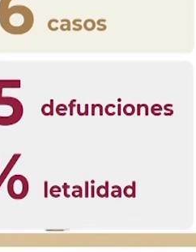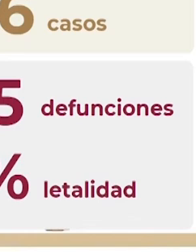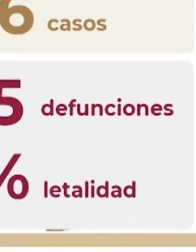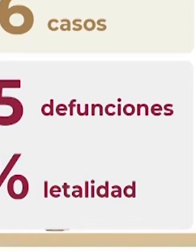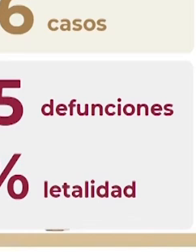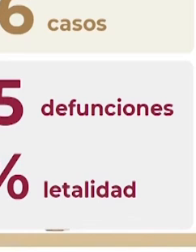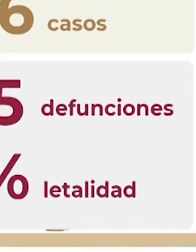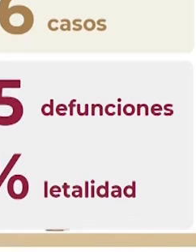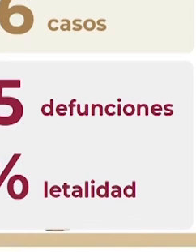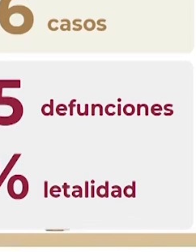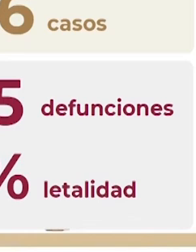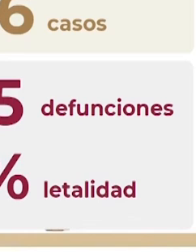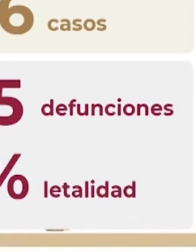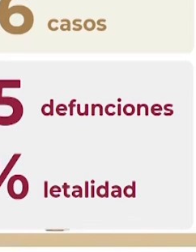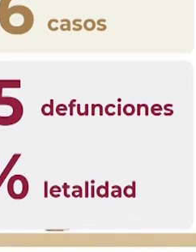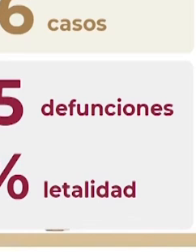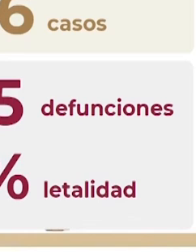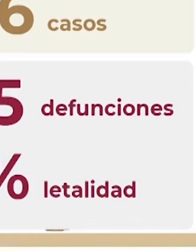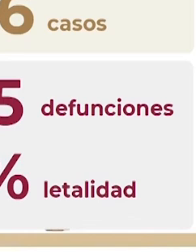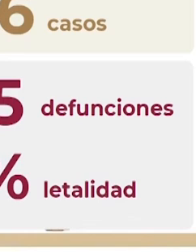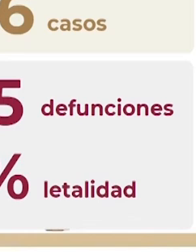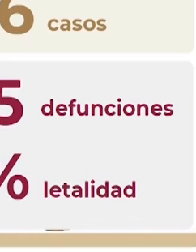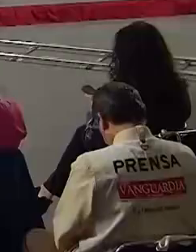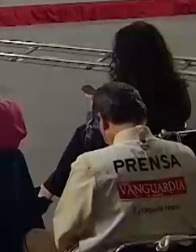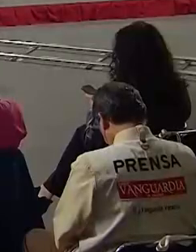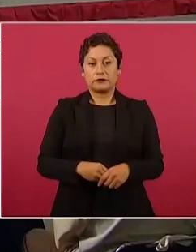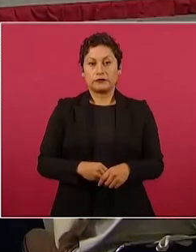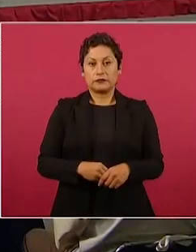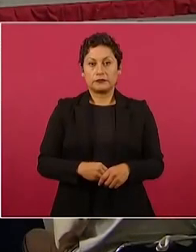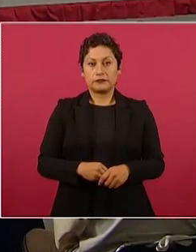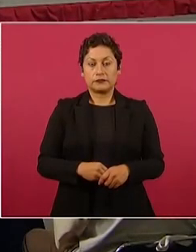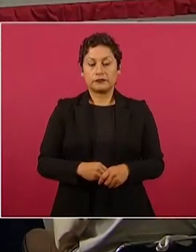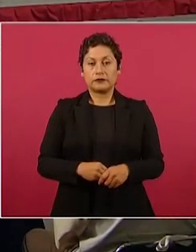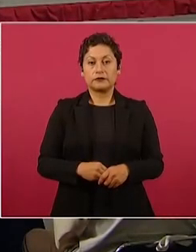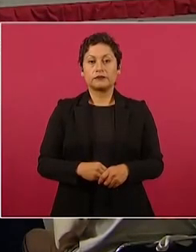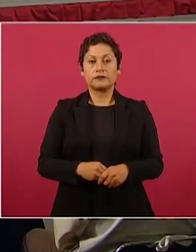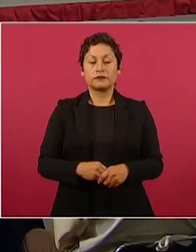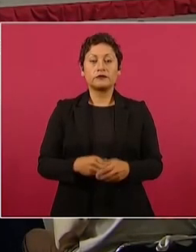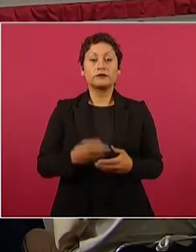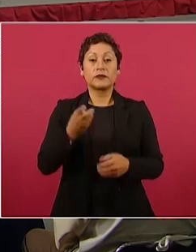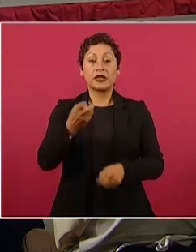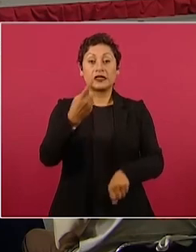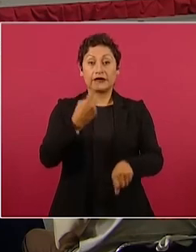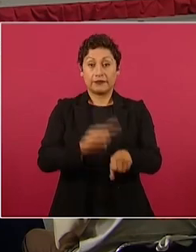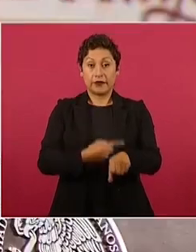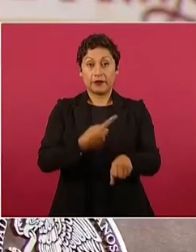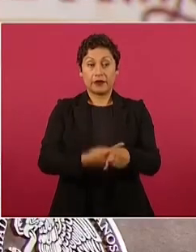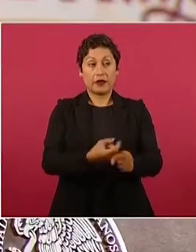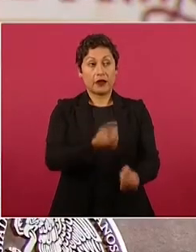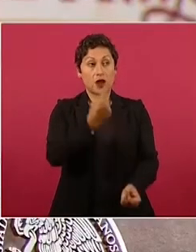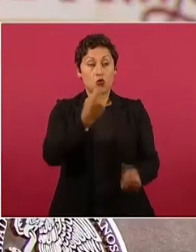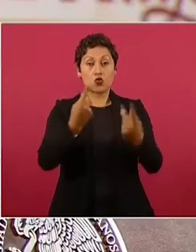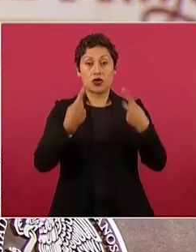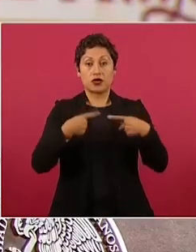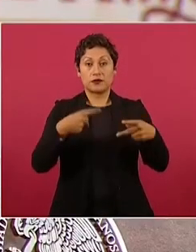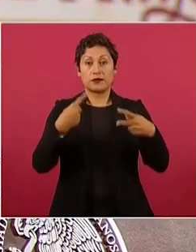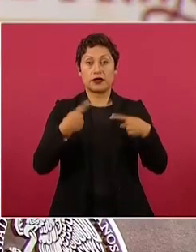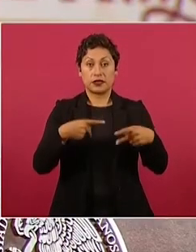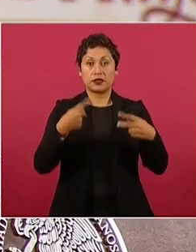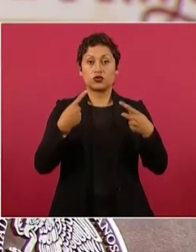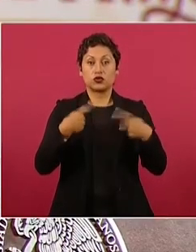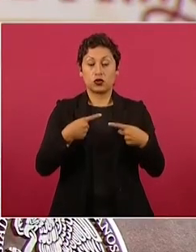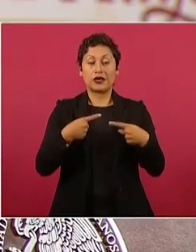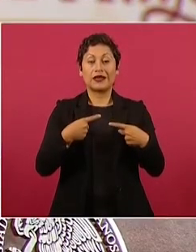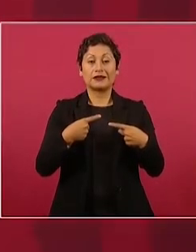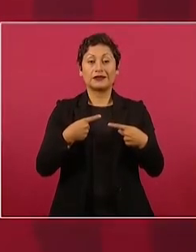causa poco daño, excepto en personas con inmunosupresión grave, personas que tienen muy decaídas las